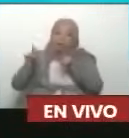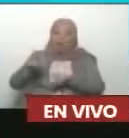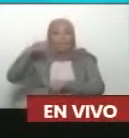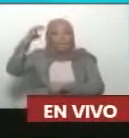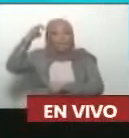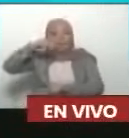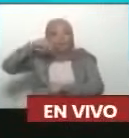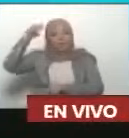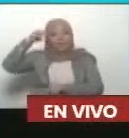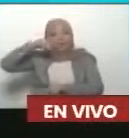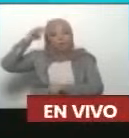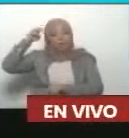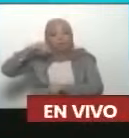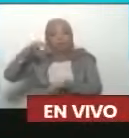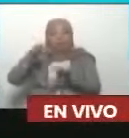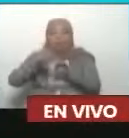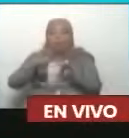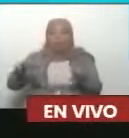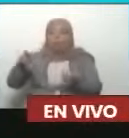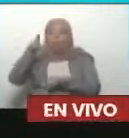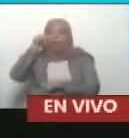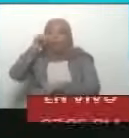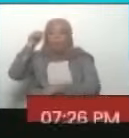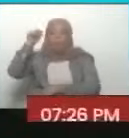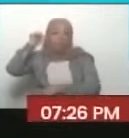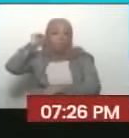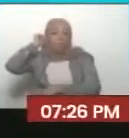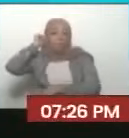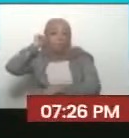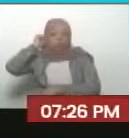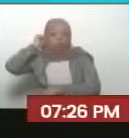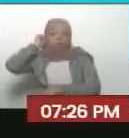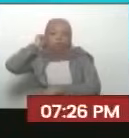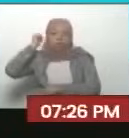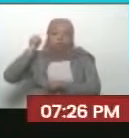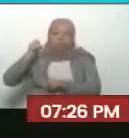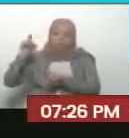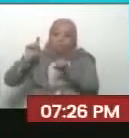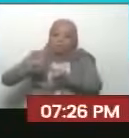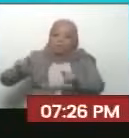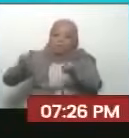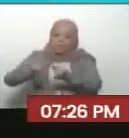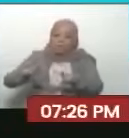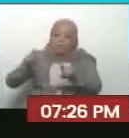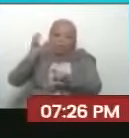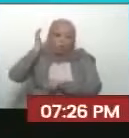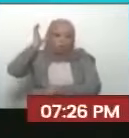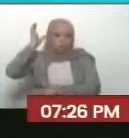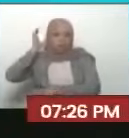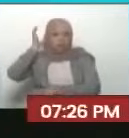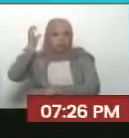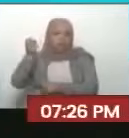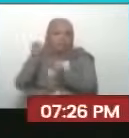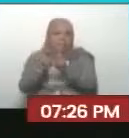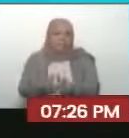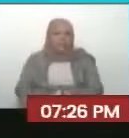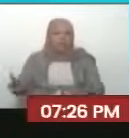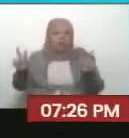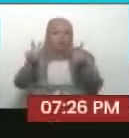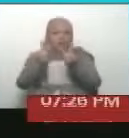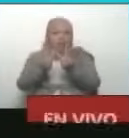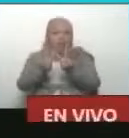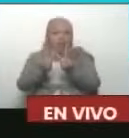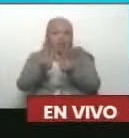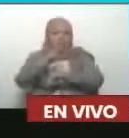maestros, maestras, educadoras, enseñar valores, crear conciencia, dar el ejemplo.